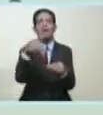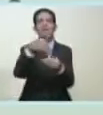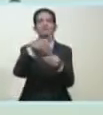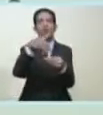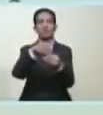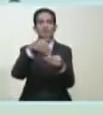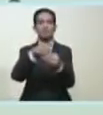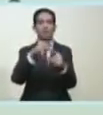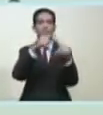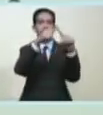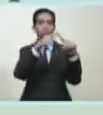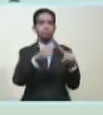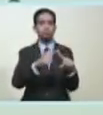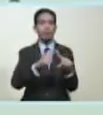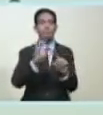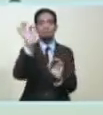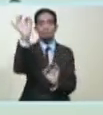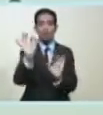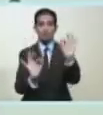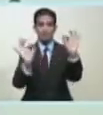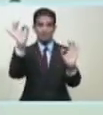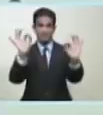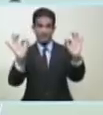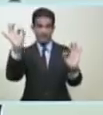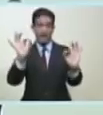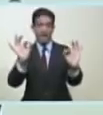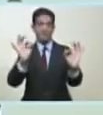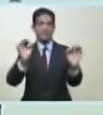tradicionalmente con electores opositores.